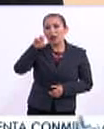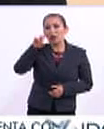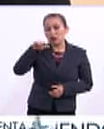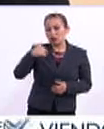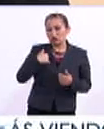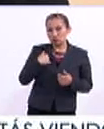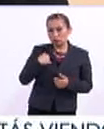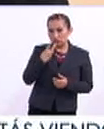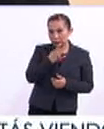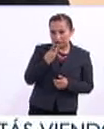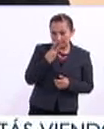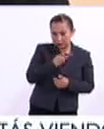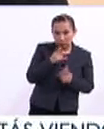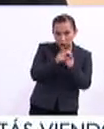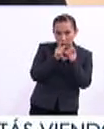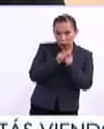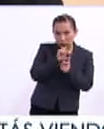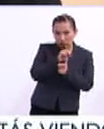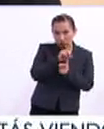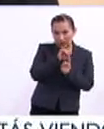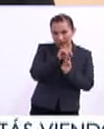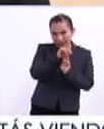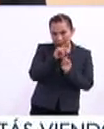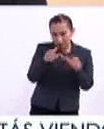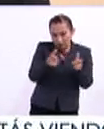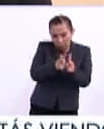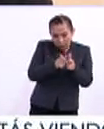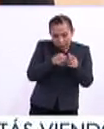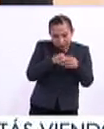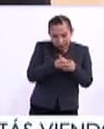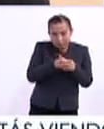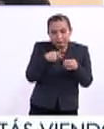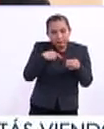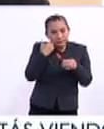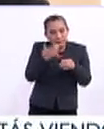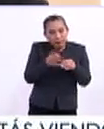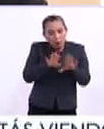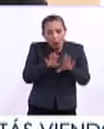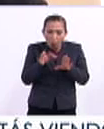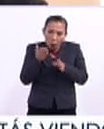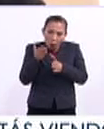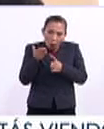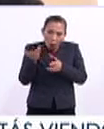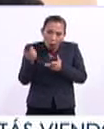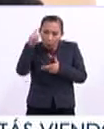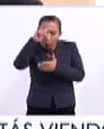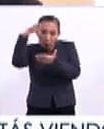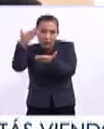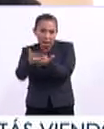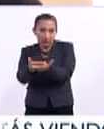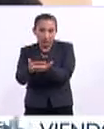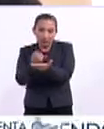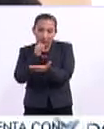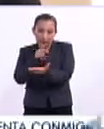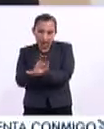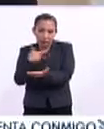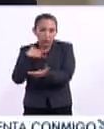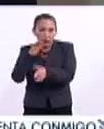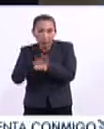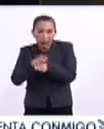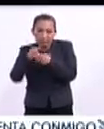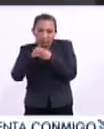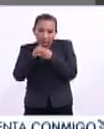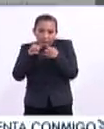llevamos la sociedad. Y intentamos dejar un espacio para propuestas, porque pues conforme más